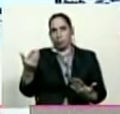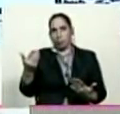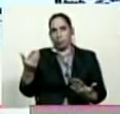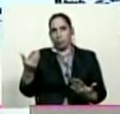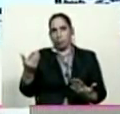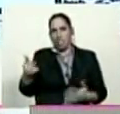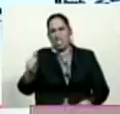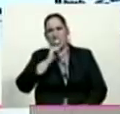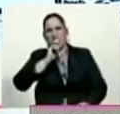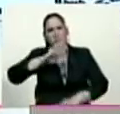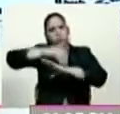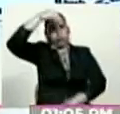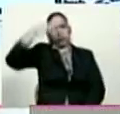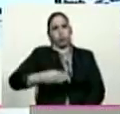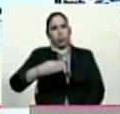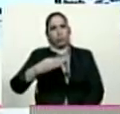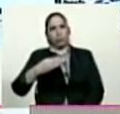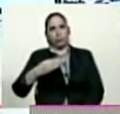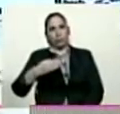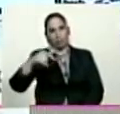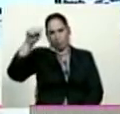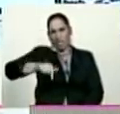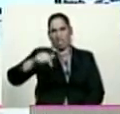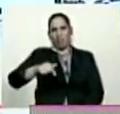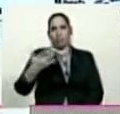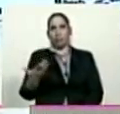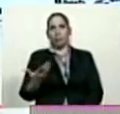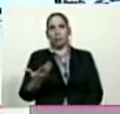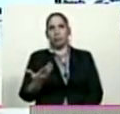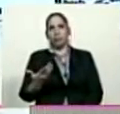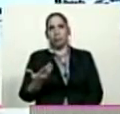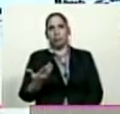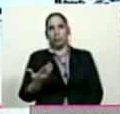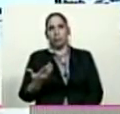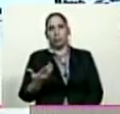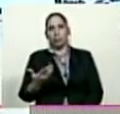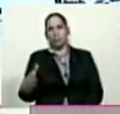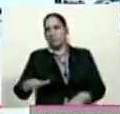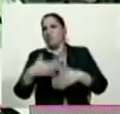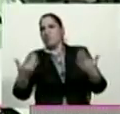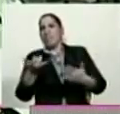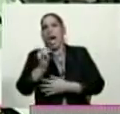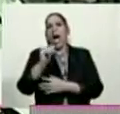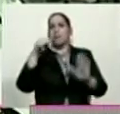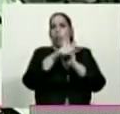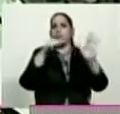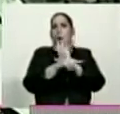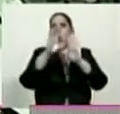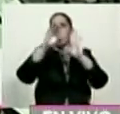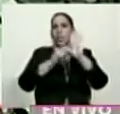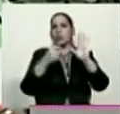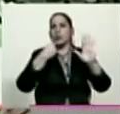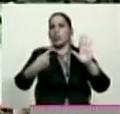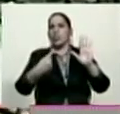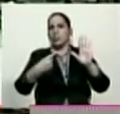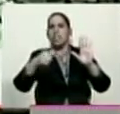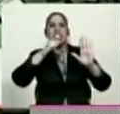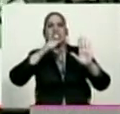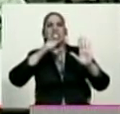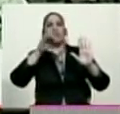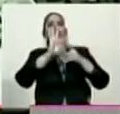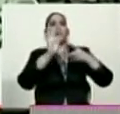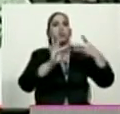¿Quién es el comandante en jefe de la Fuerza Armada Nacional Bolivariana? ¿Qué establece la Constitución? ¿Quién está en